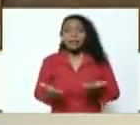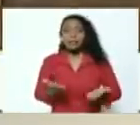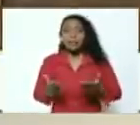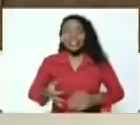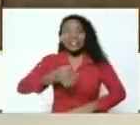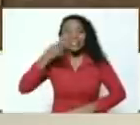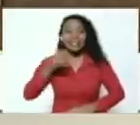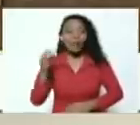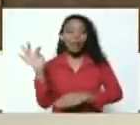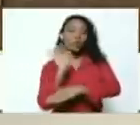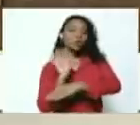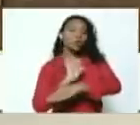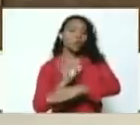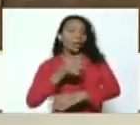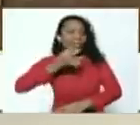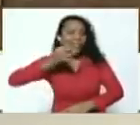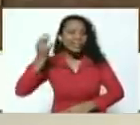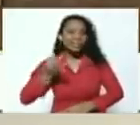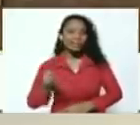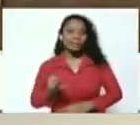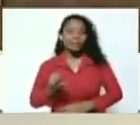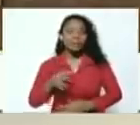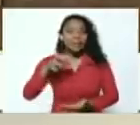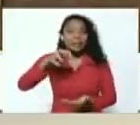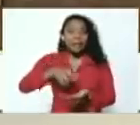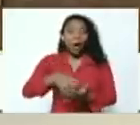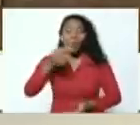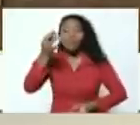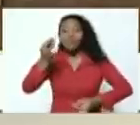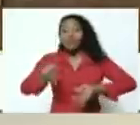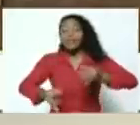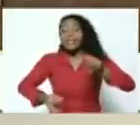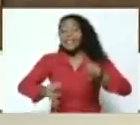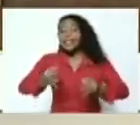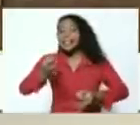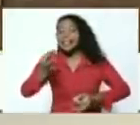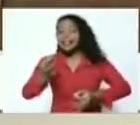real, en el funcionamiento real de un Estado de justicia,